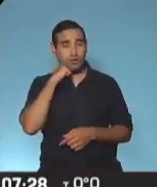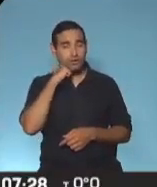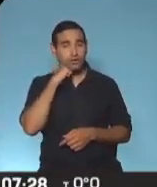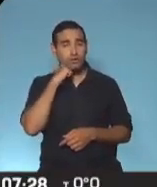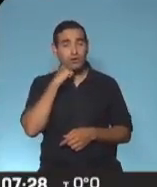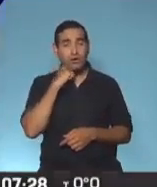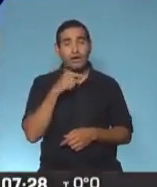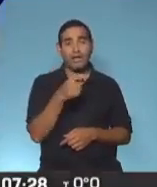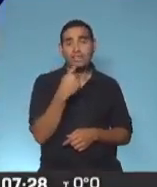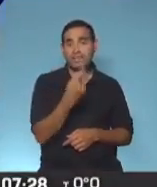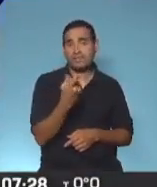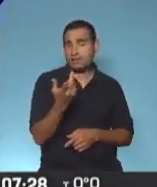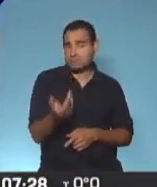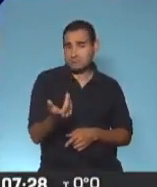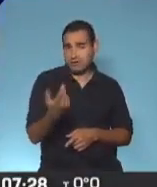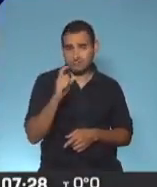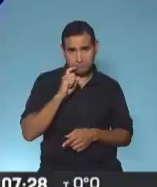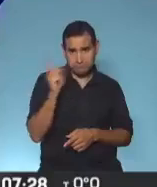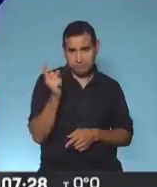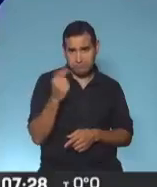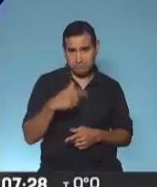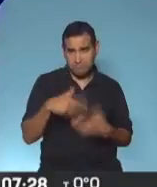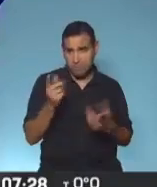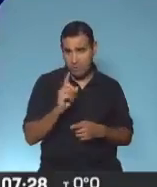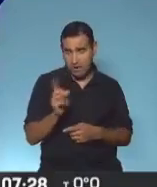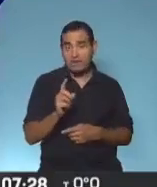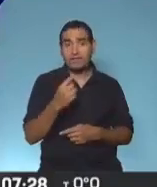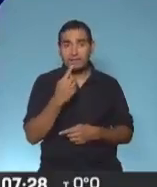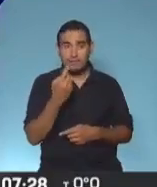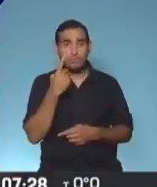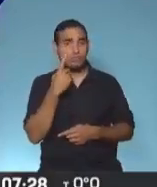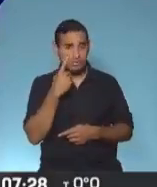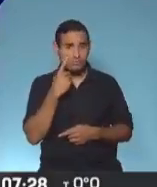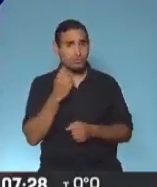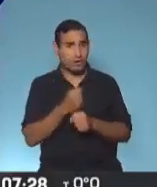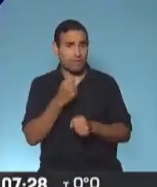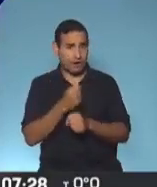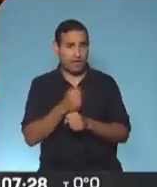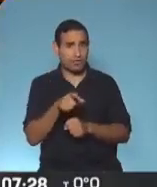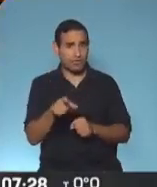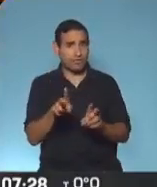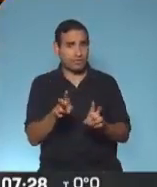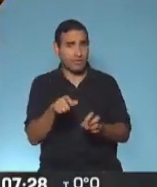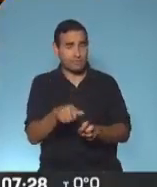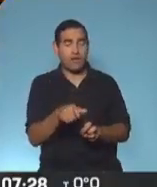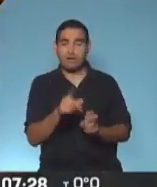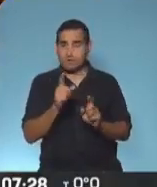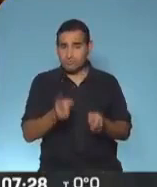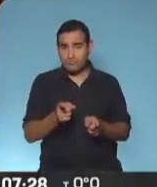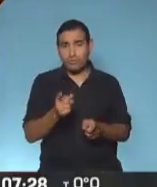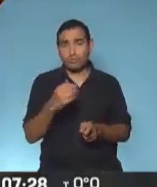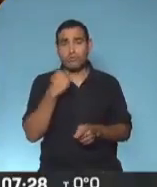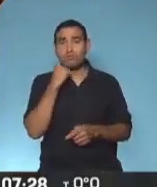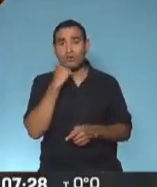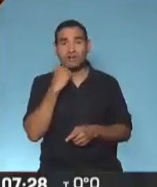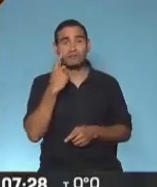considero que no hay negligencia. Es más, el municipio está actuando activamente también en esta causa y la realidad es que Moreno es